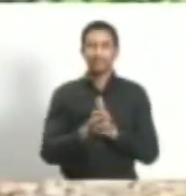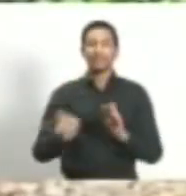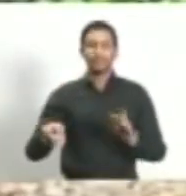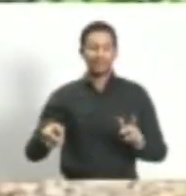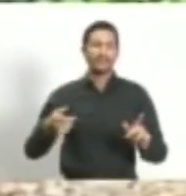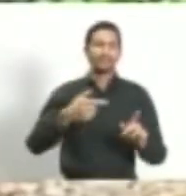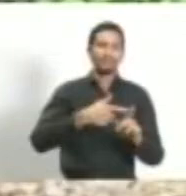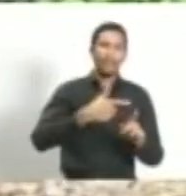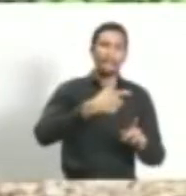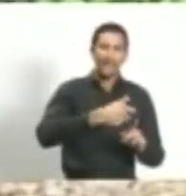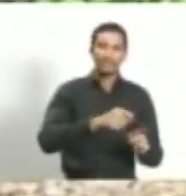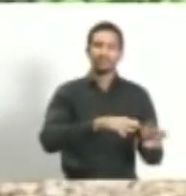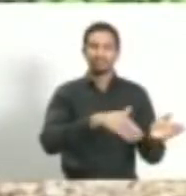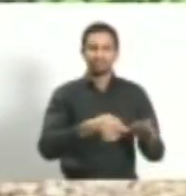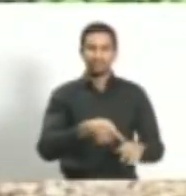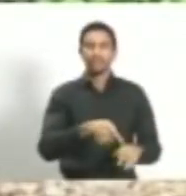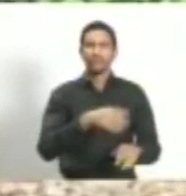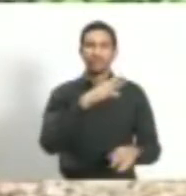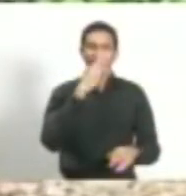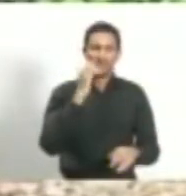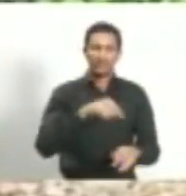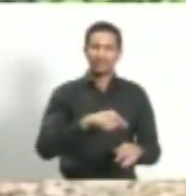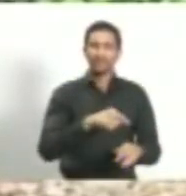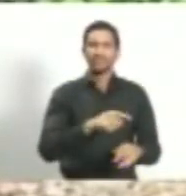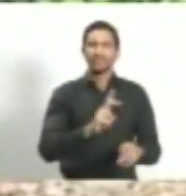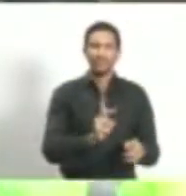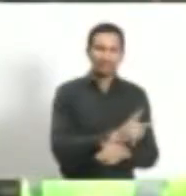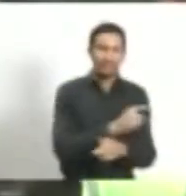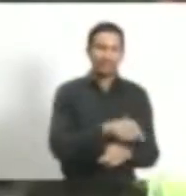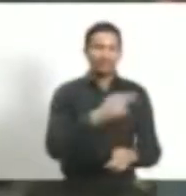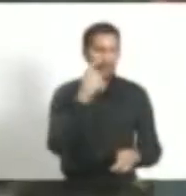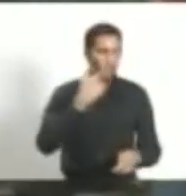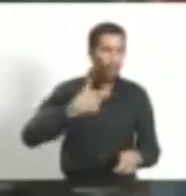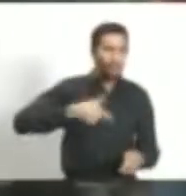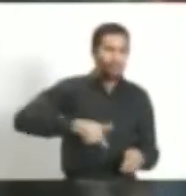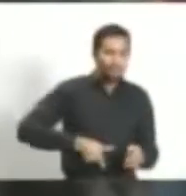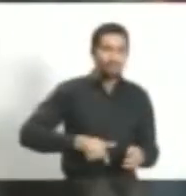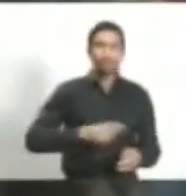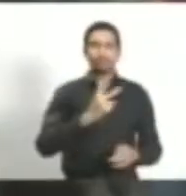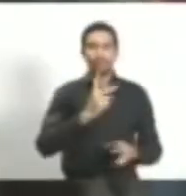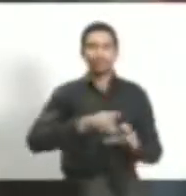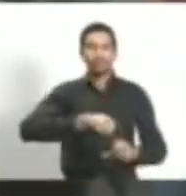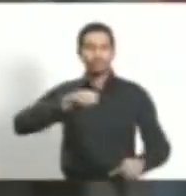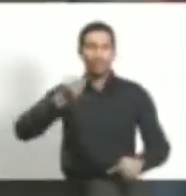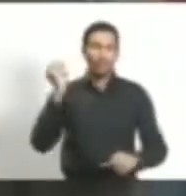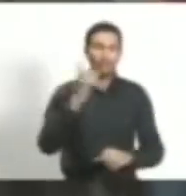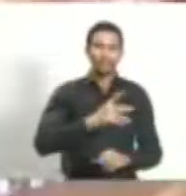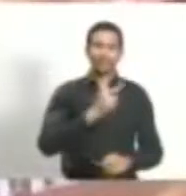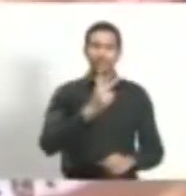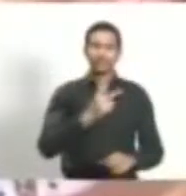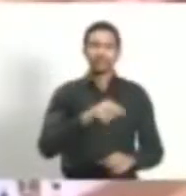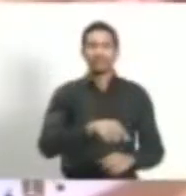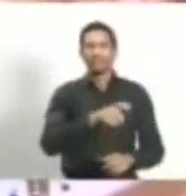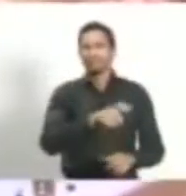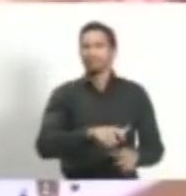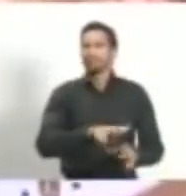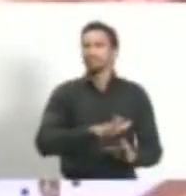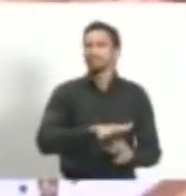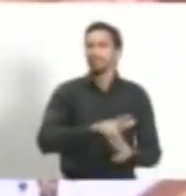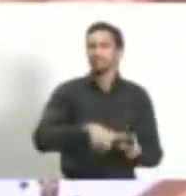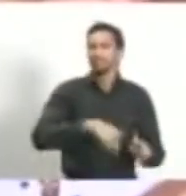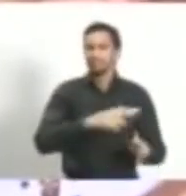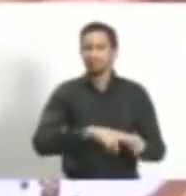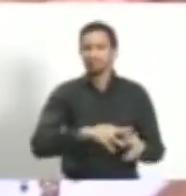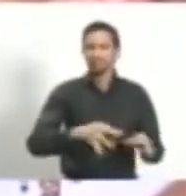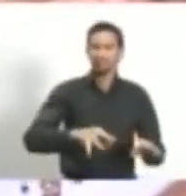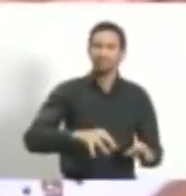a quien se le encontró un arma de fuego, 2 granadas y munición. Según la policía, esta persona era un delincuente común. La información que tenemos